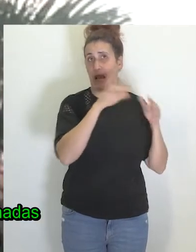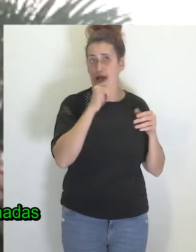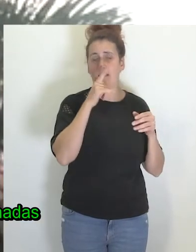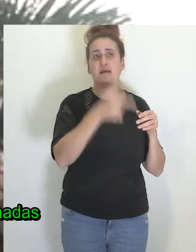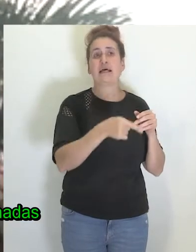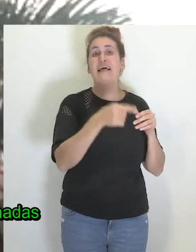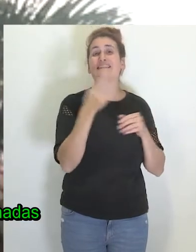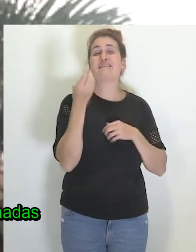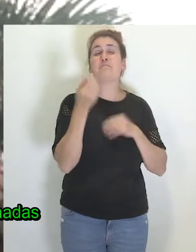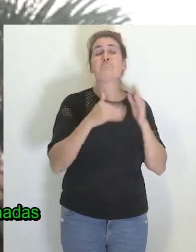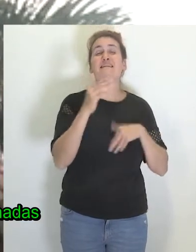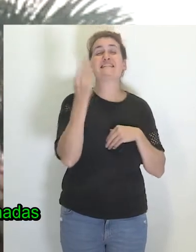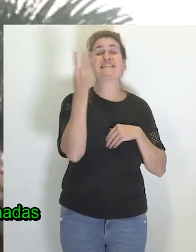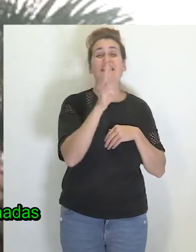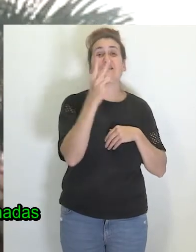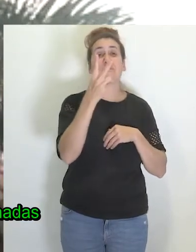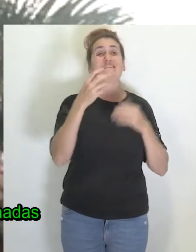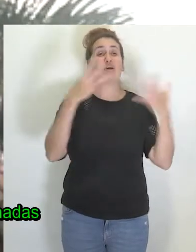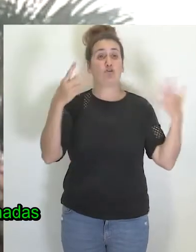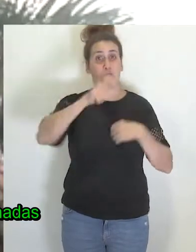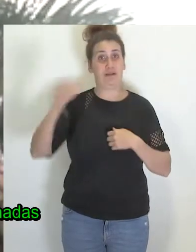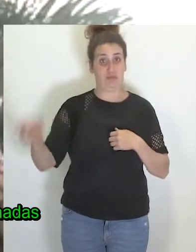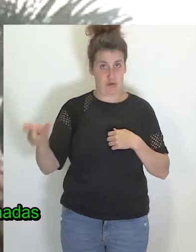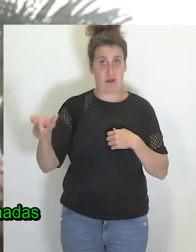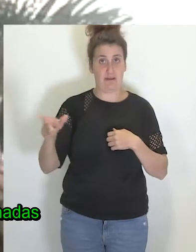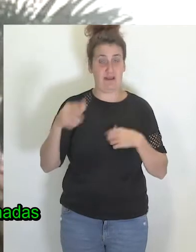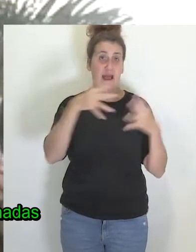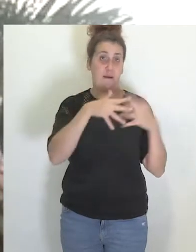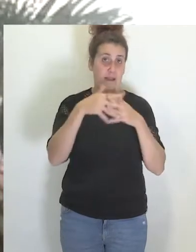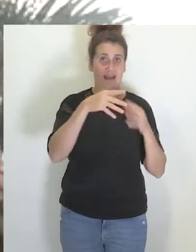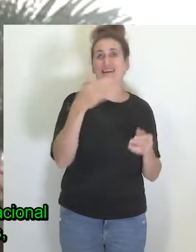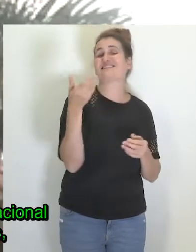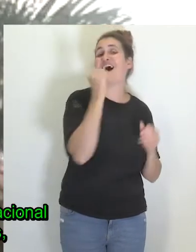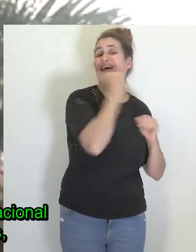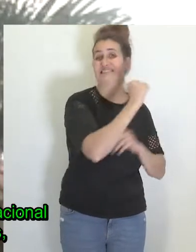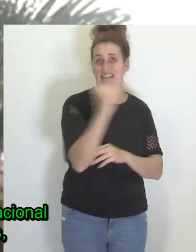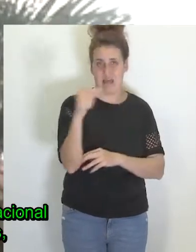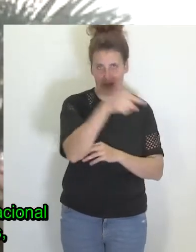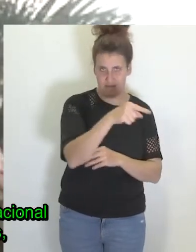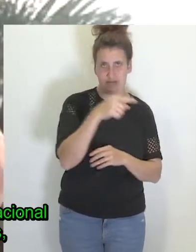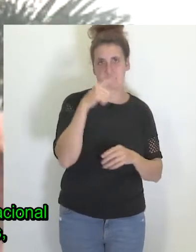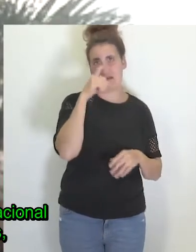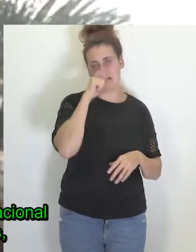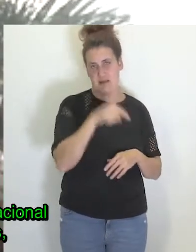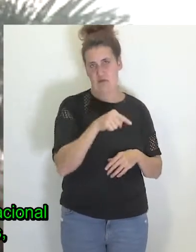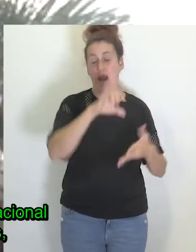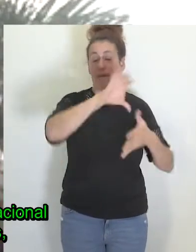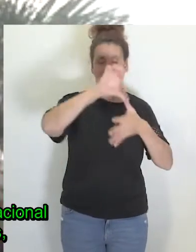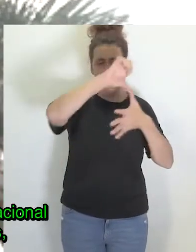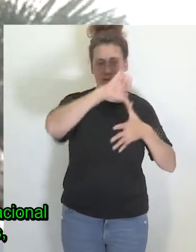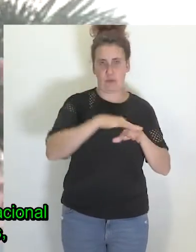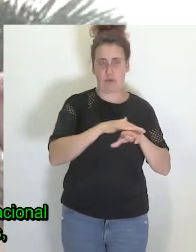de 328 personas asesinadas ese año, en 2018. Como, de nuevo, para la